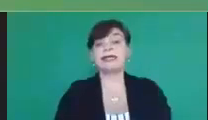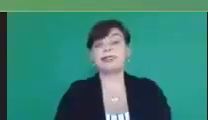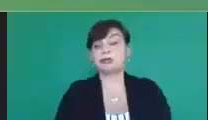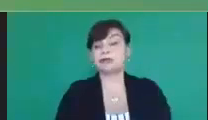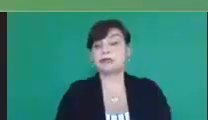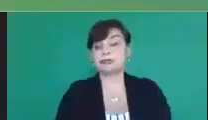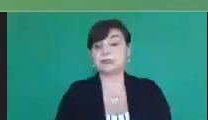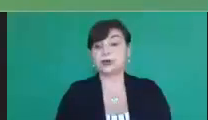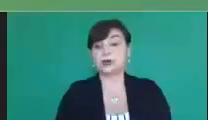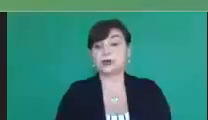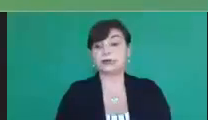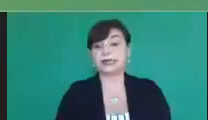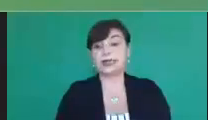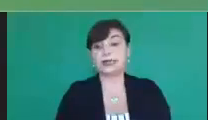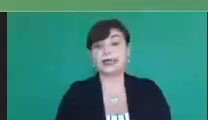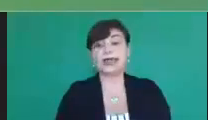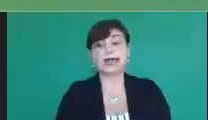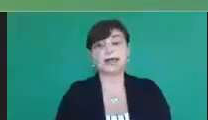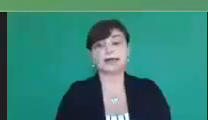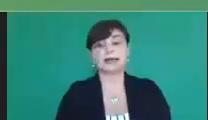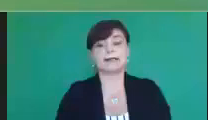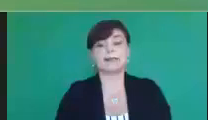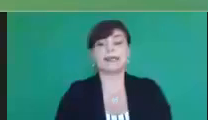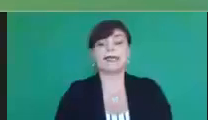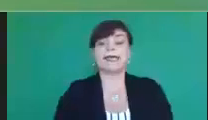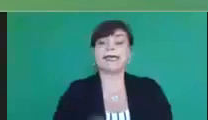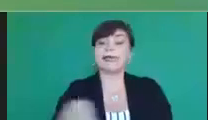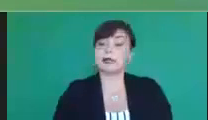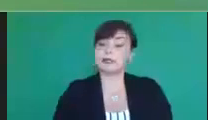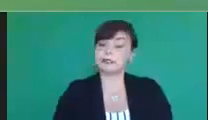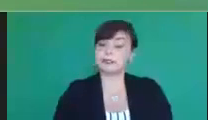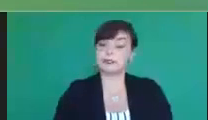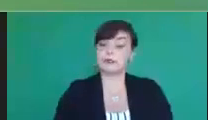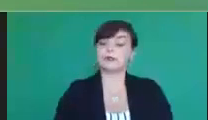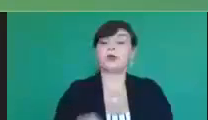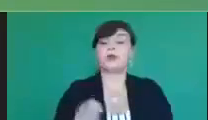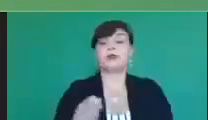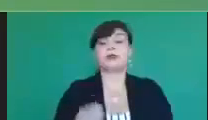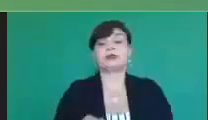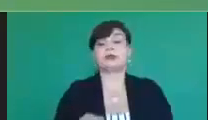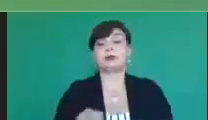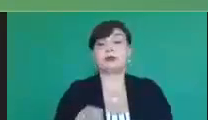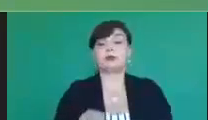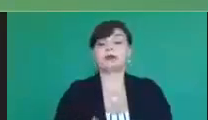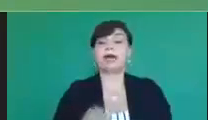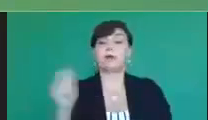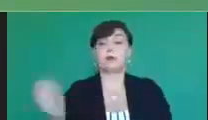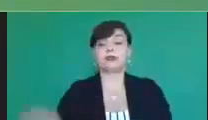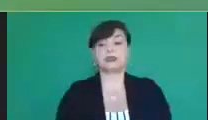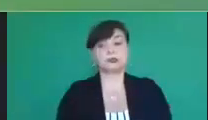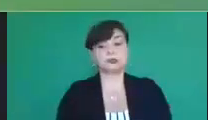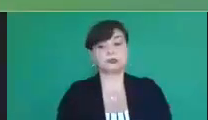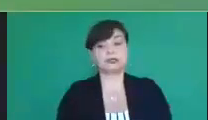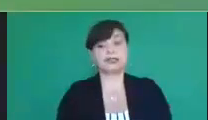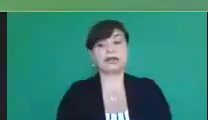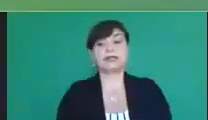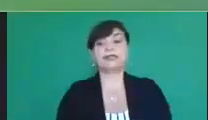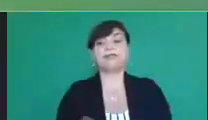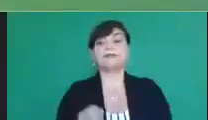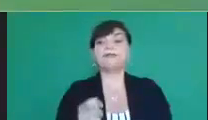histórico físico de cada planta. ¿Y en qué consistió? Pues consistió en buscar positivos